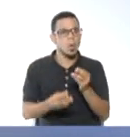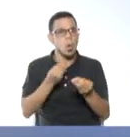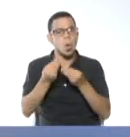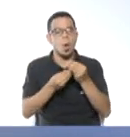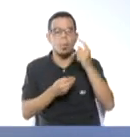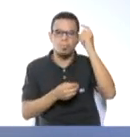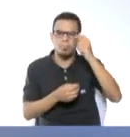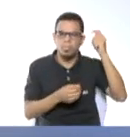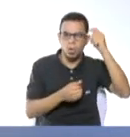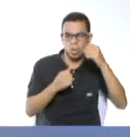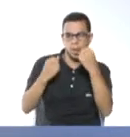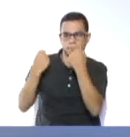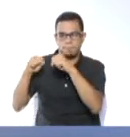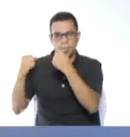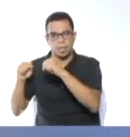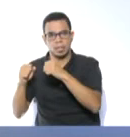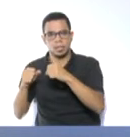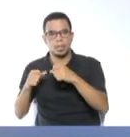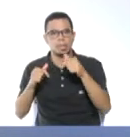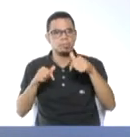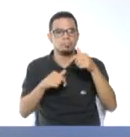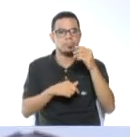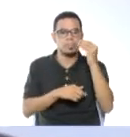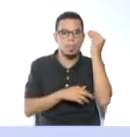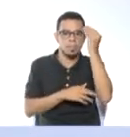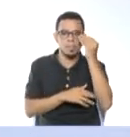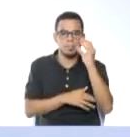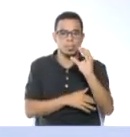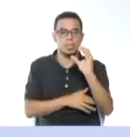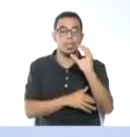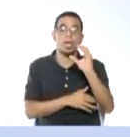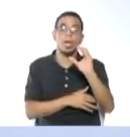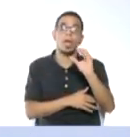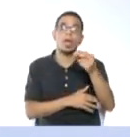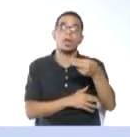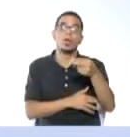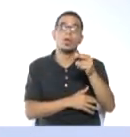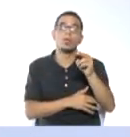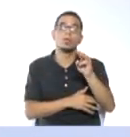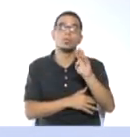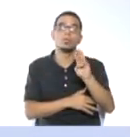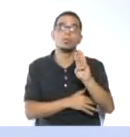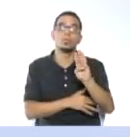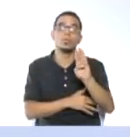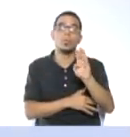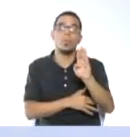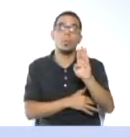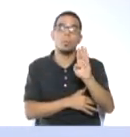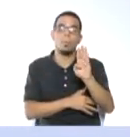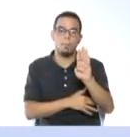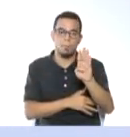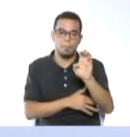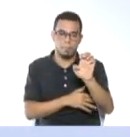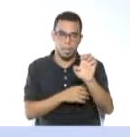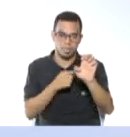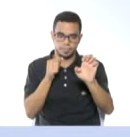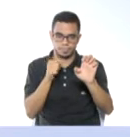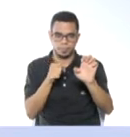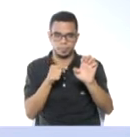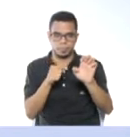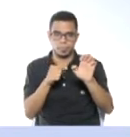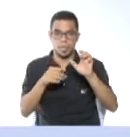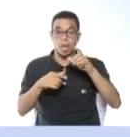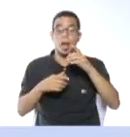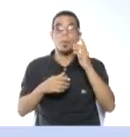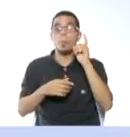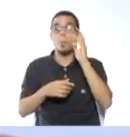y la práctica aquí en el pensamiento del chumbe? El chumbe Ok. es una faja que cubre el vientre de la mujer, que Ok. es el espacio